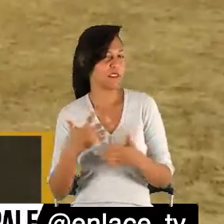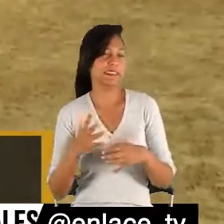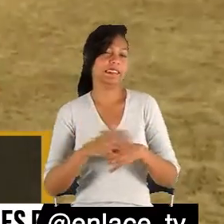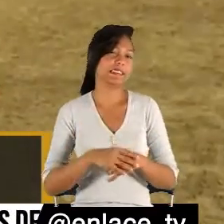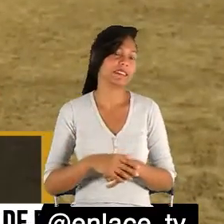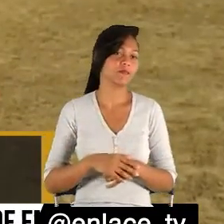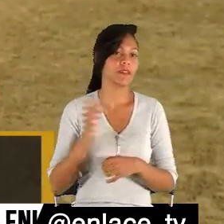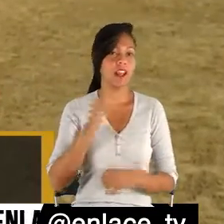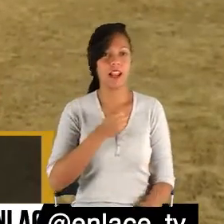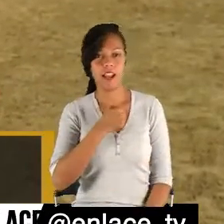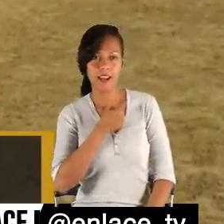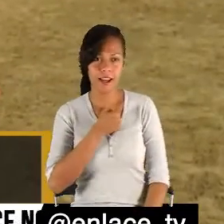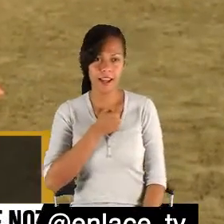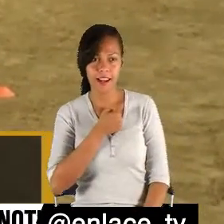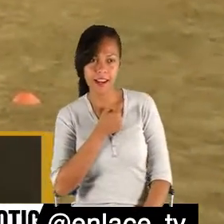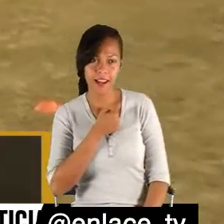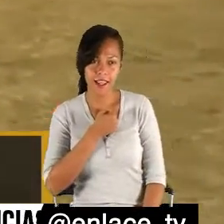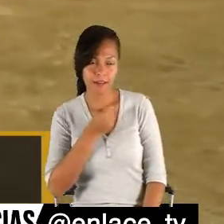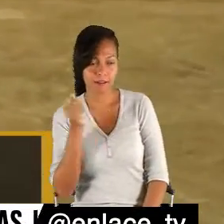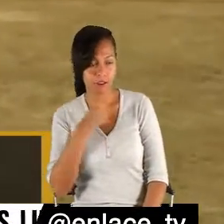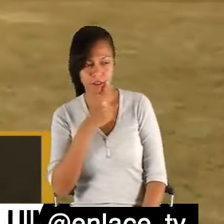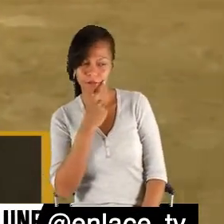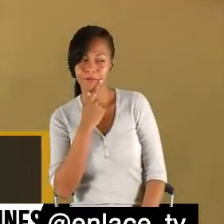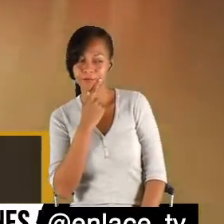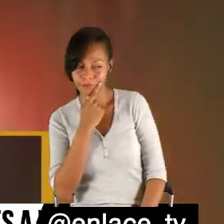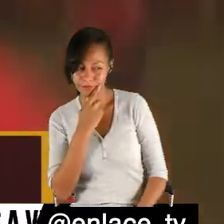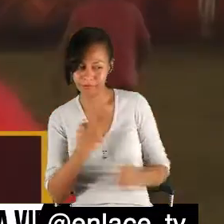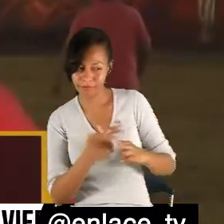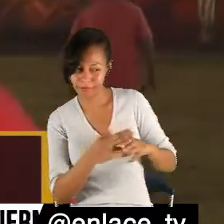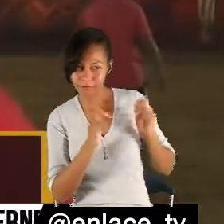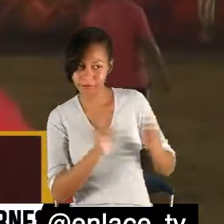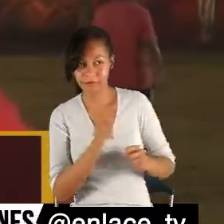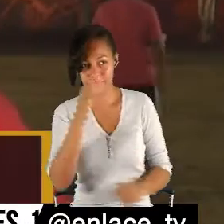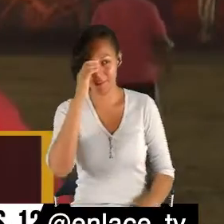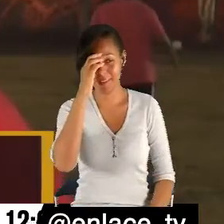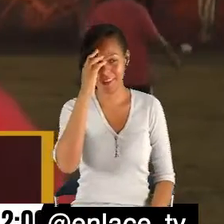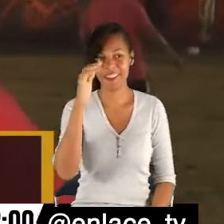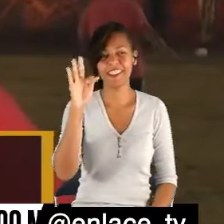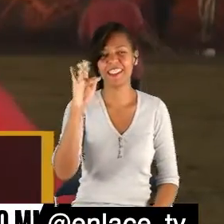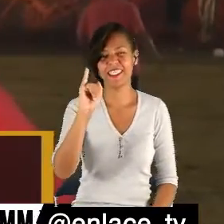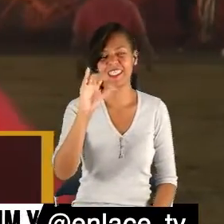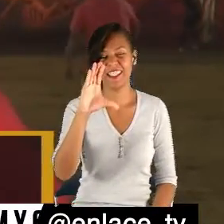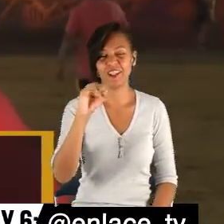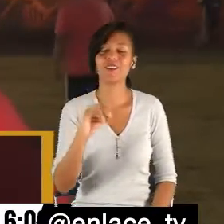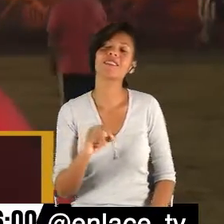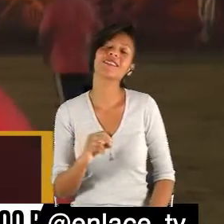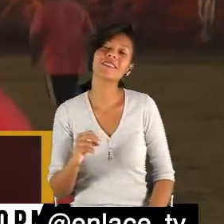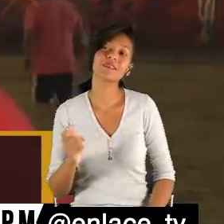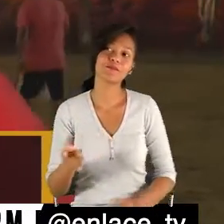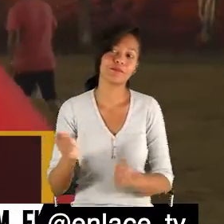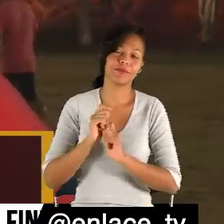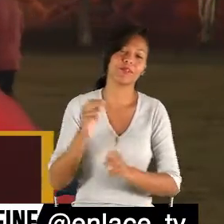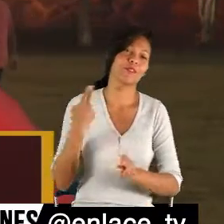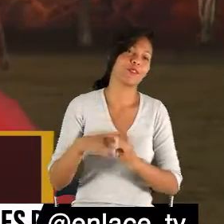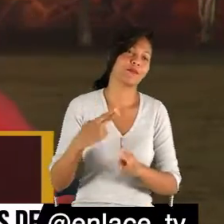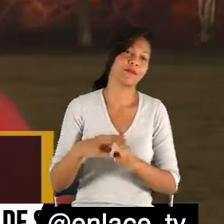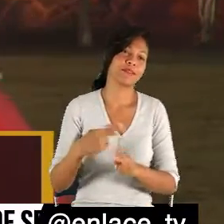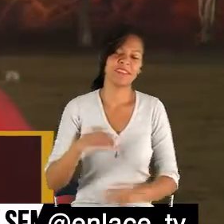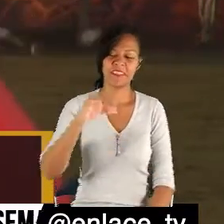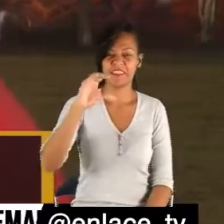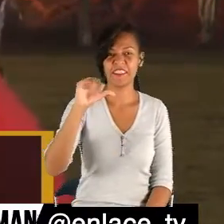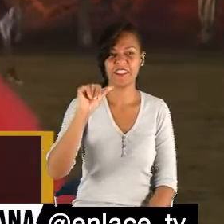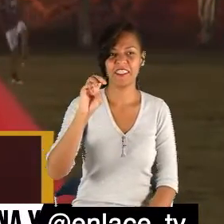barranqueño fue quien lo bautizó como el camión tico marín que me puse s ese apodo pues